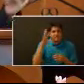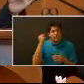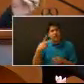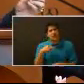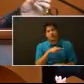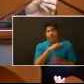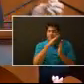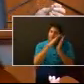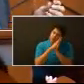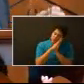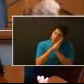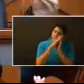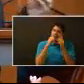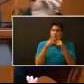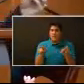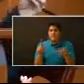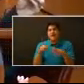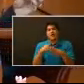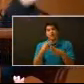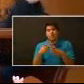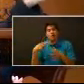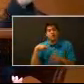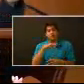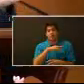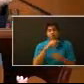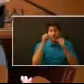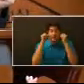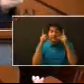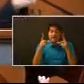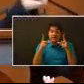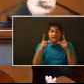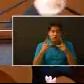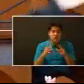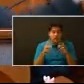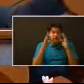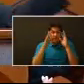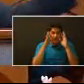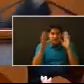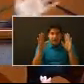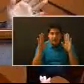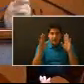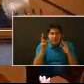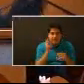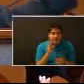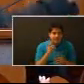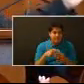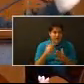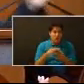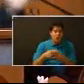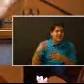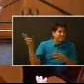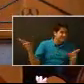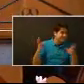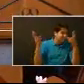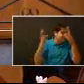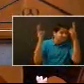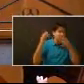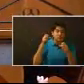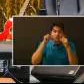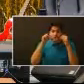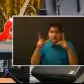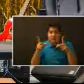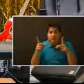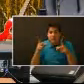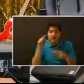dormido. Pero cuando uno despierta, uno está alerta. Ya se imagina, cuando suena el despertador, eso sí